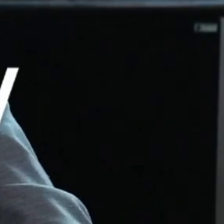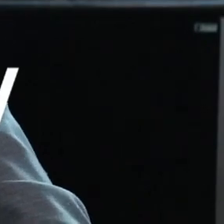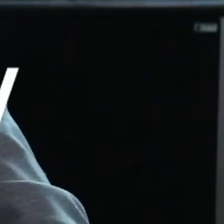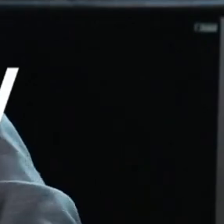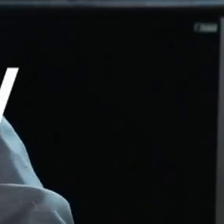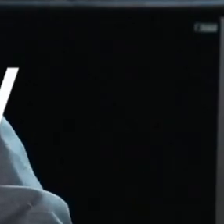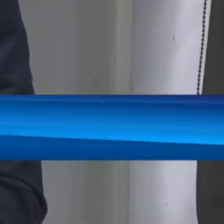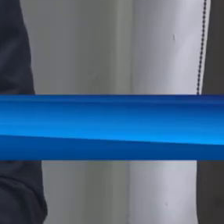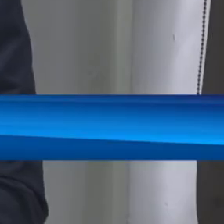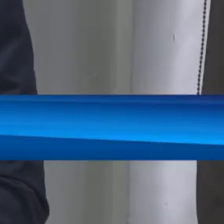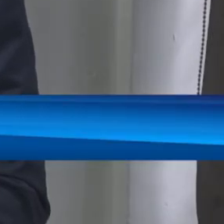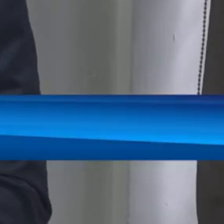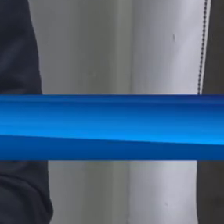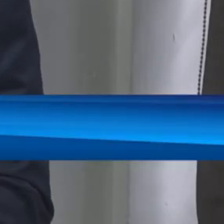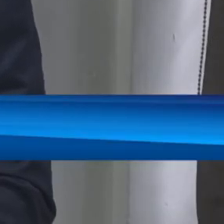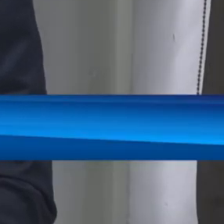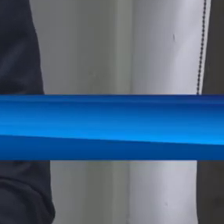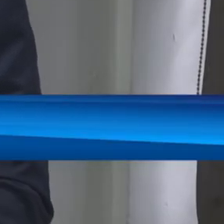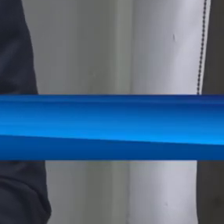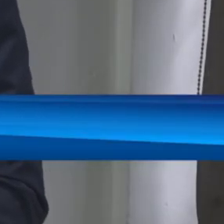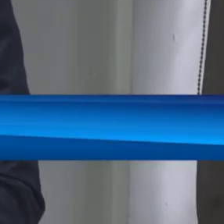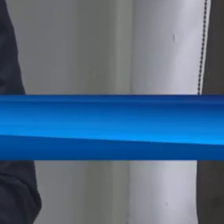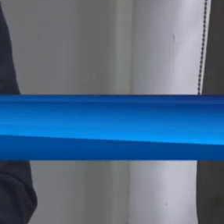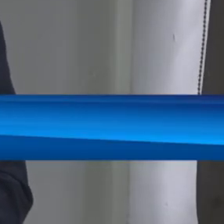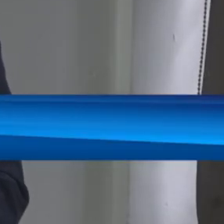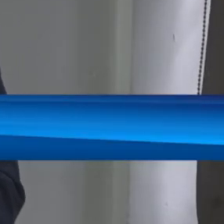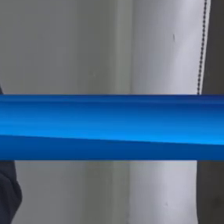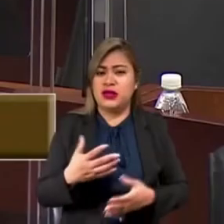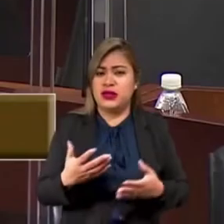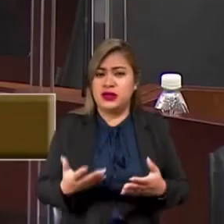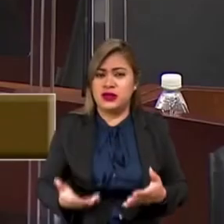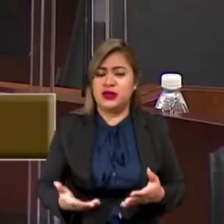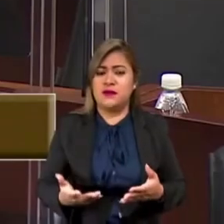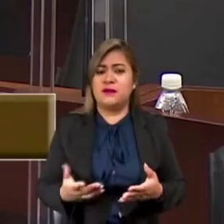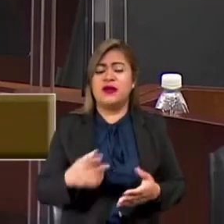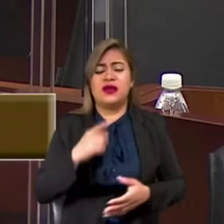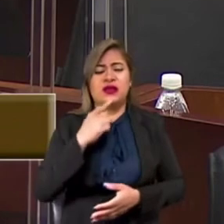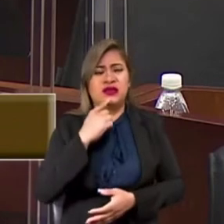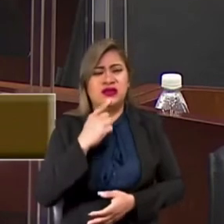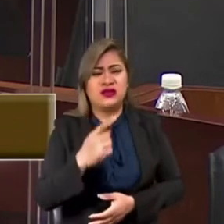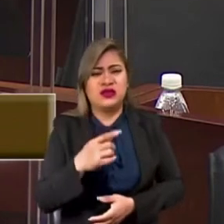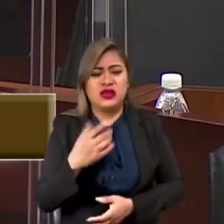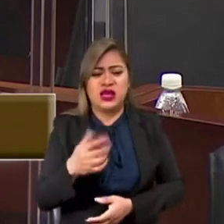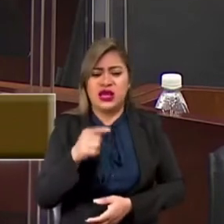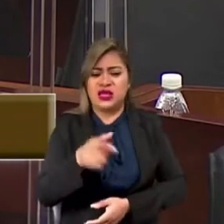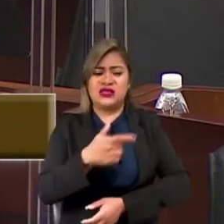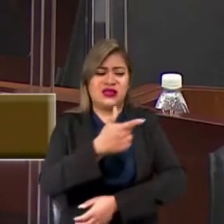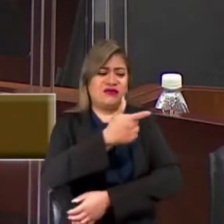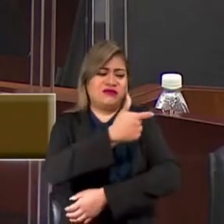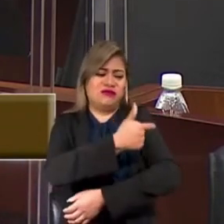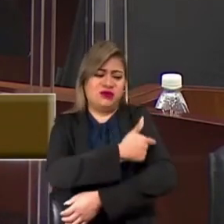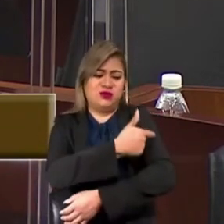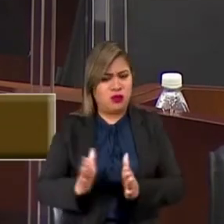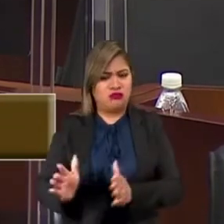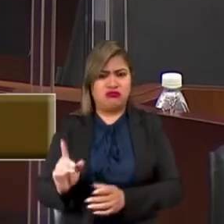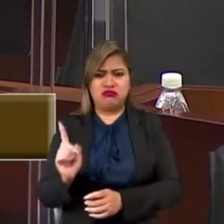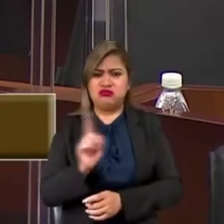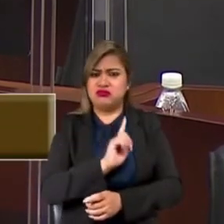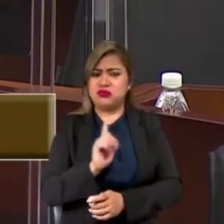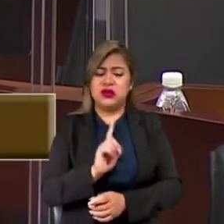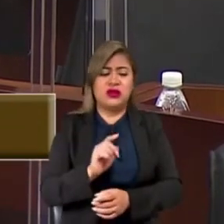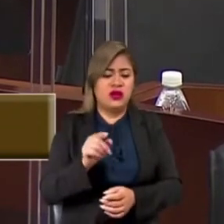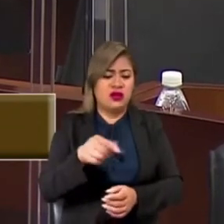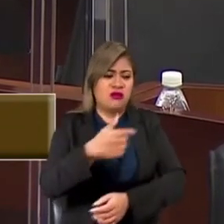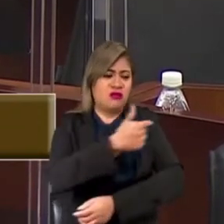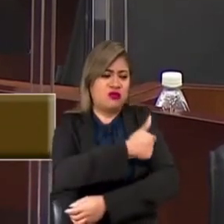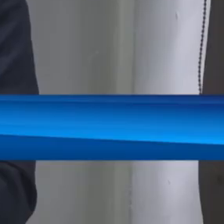población se ofusca. El informe anual del Ministerio de la Presidencia. Denunciando que las vacunas están siendo repartidas,